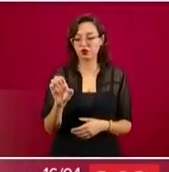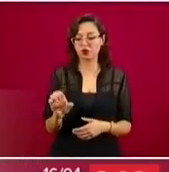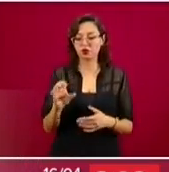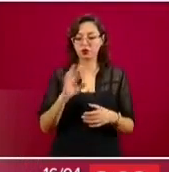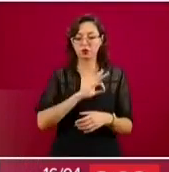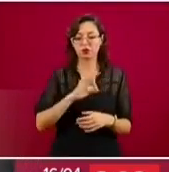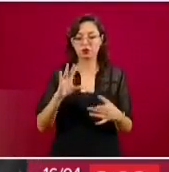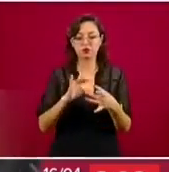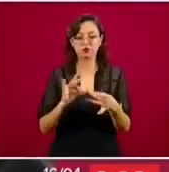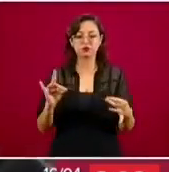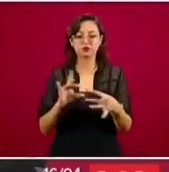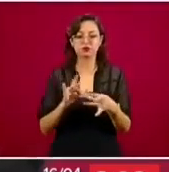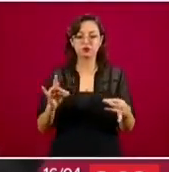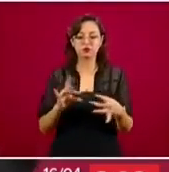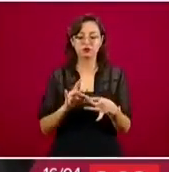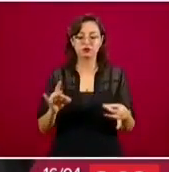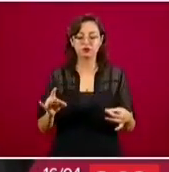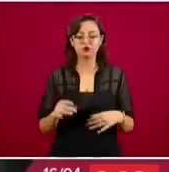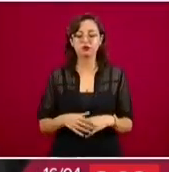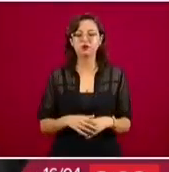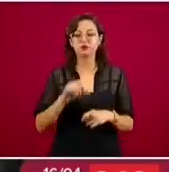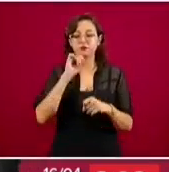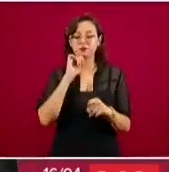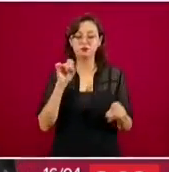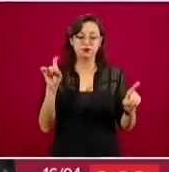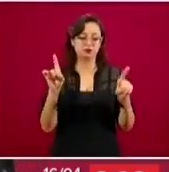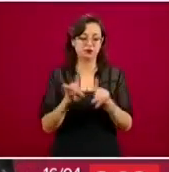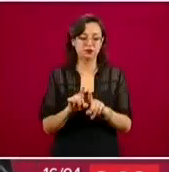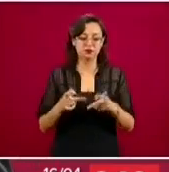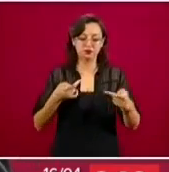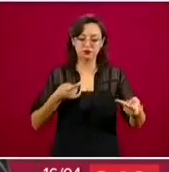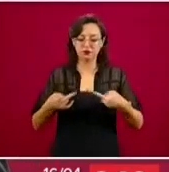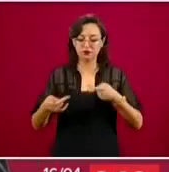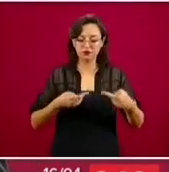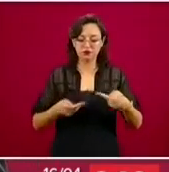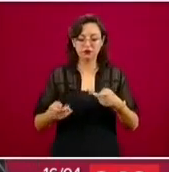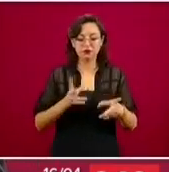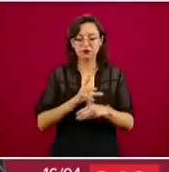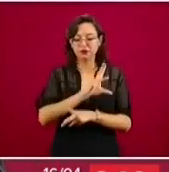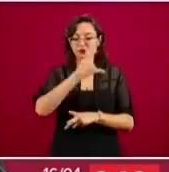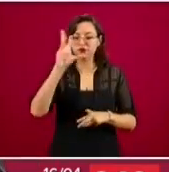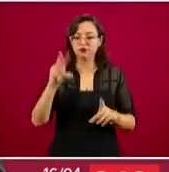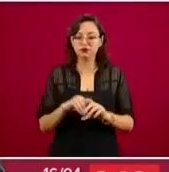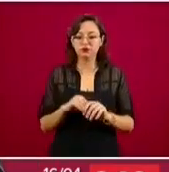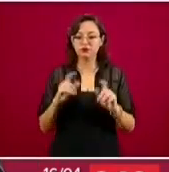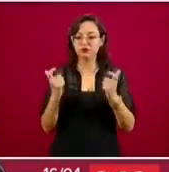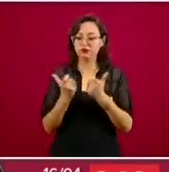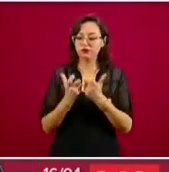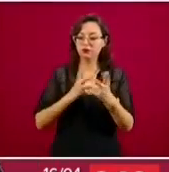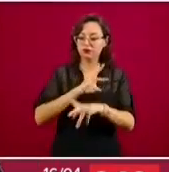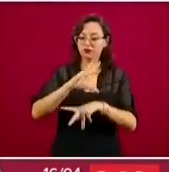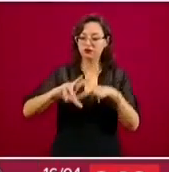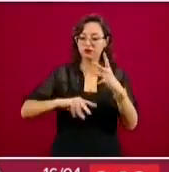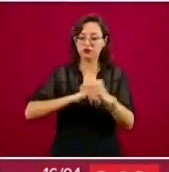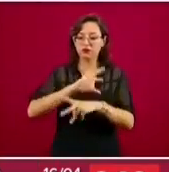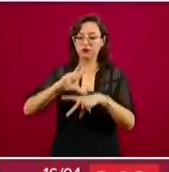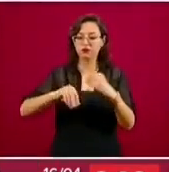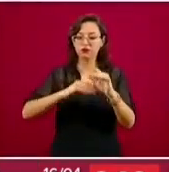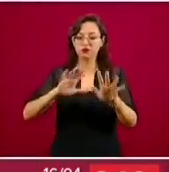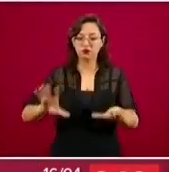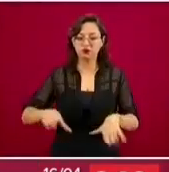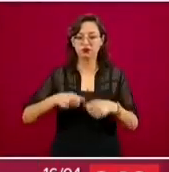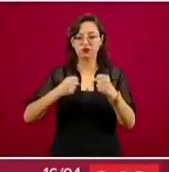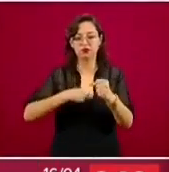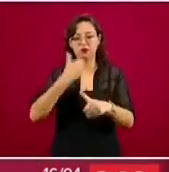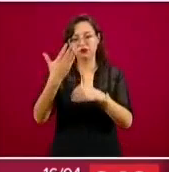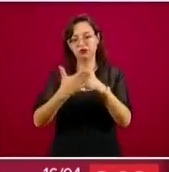explica. De todas maneras, todo el plan de recuperación la semana próxima se